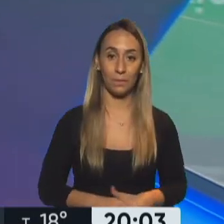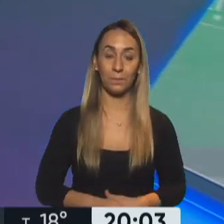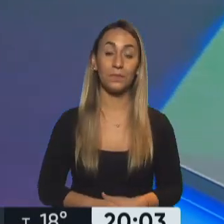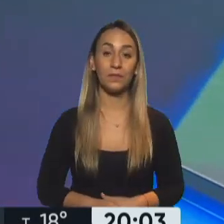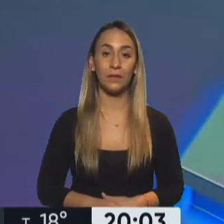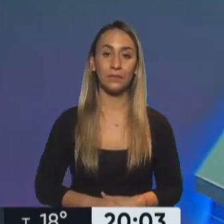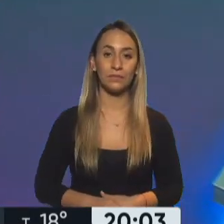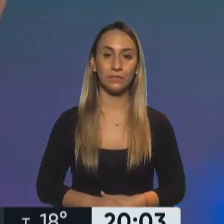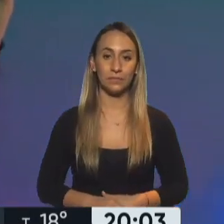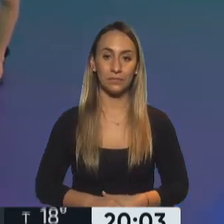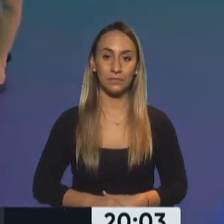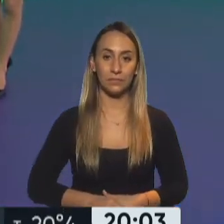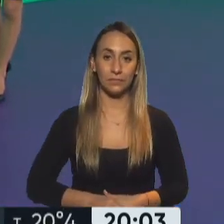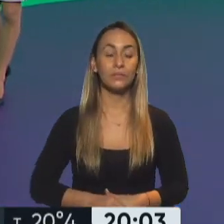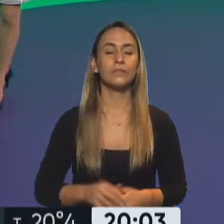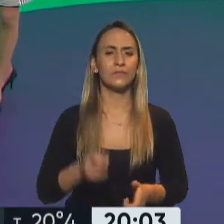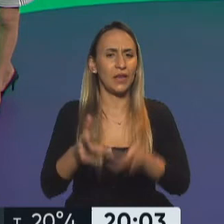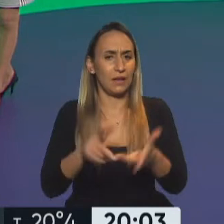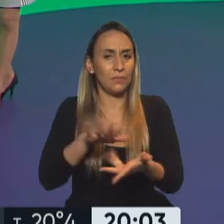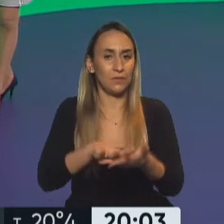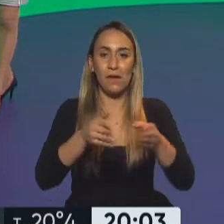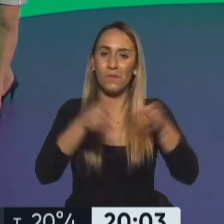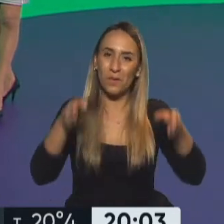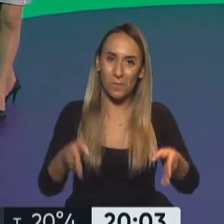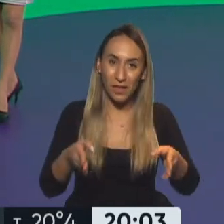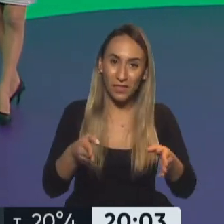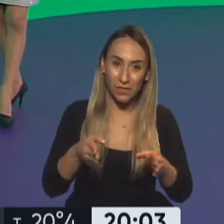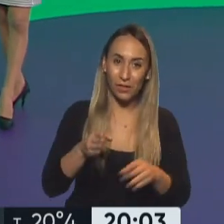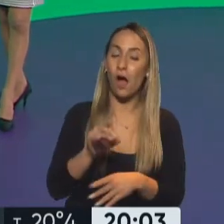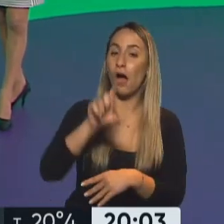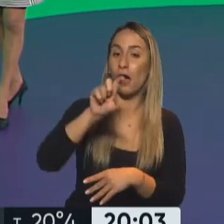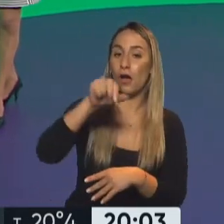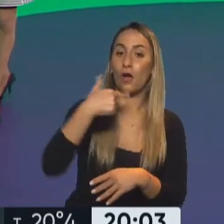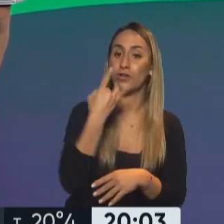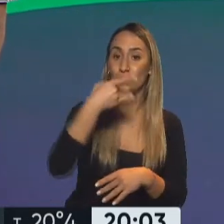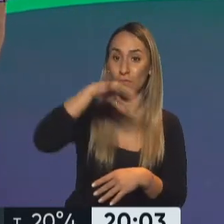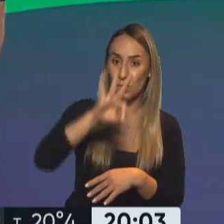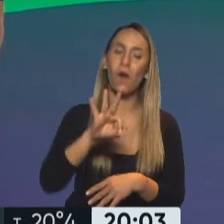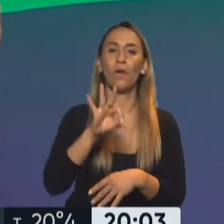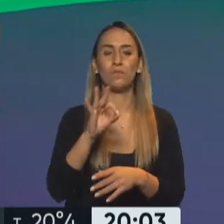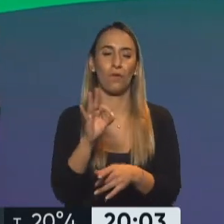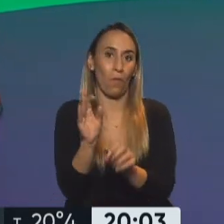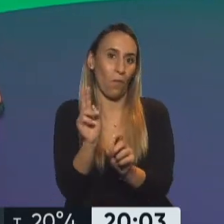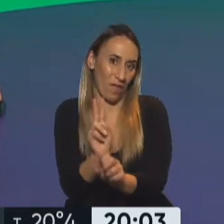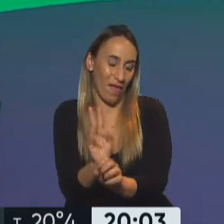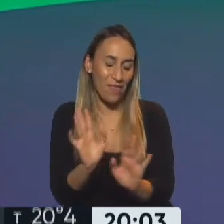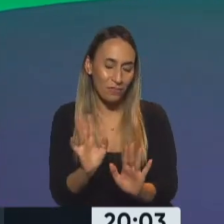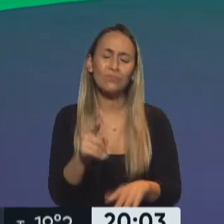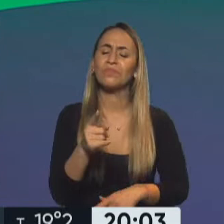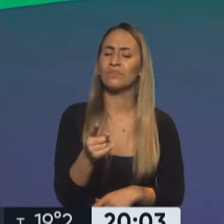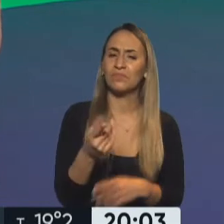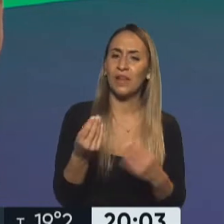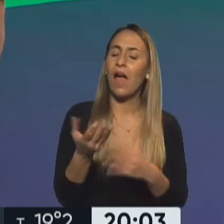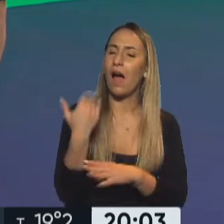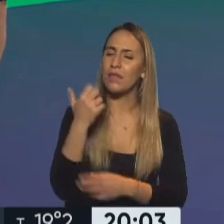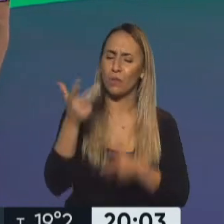Momento de consumo cuidado en Televisión Pública Noticias y vamos a hablar de un tema que en otras oportunidades también hemos hablado.